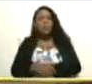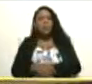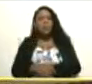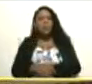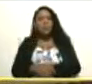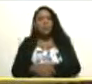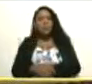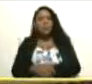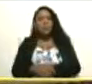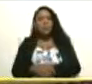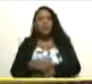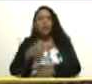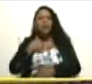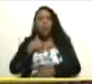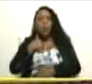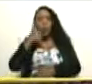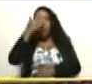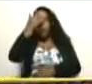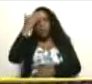me pasé por encima.